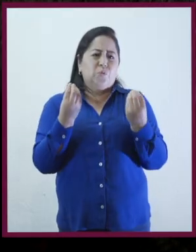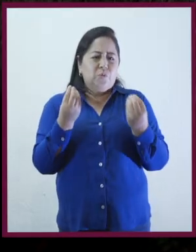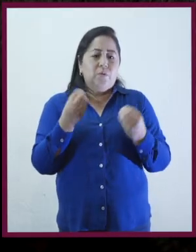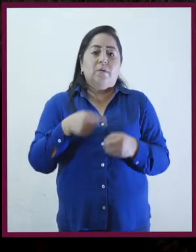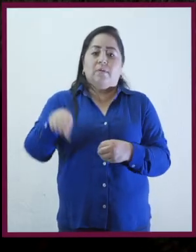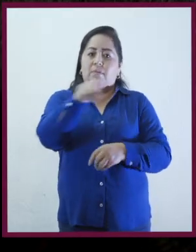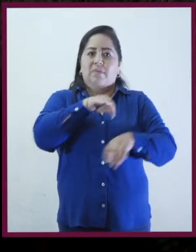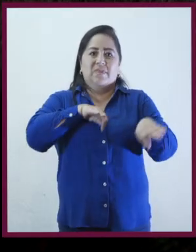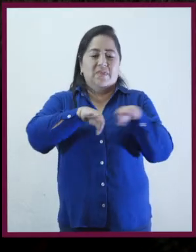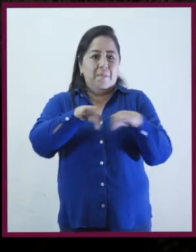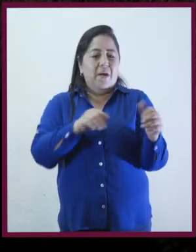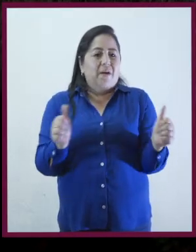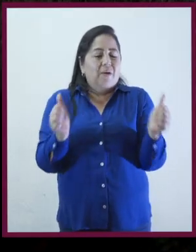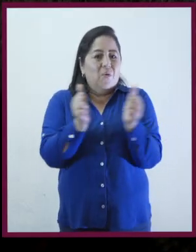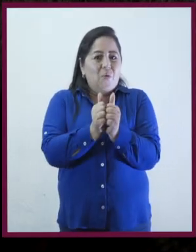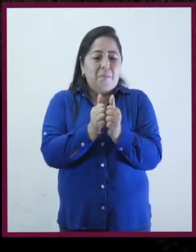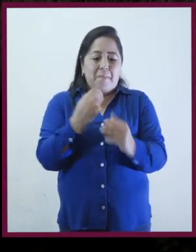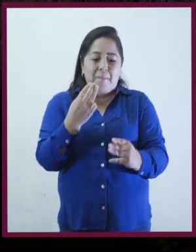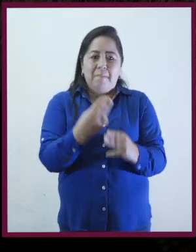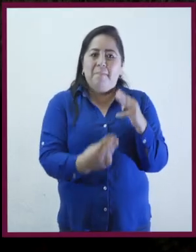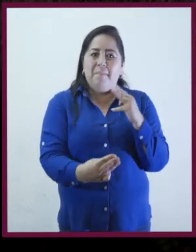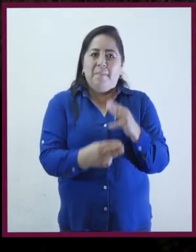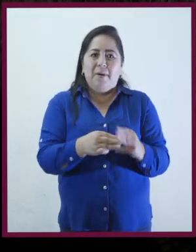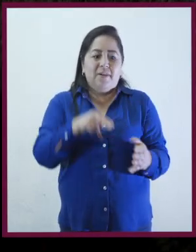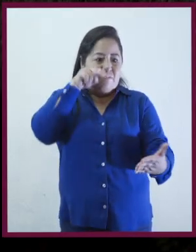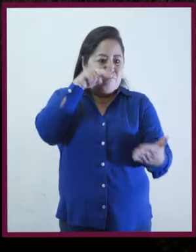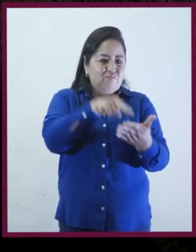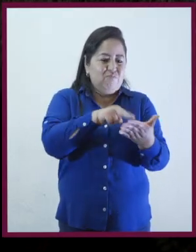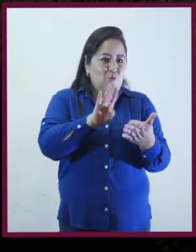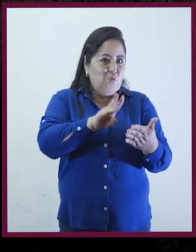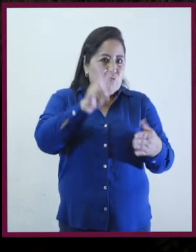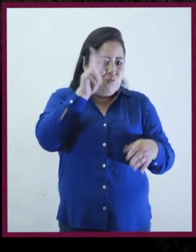que trabajen con material visual,